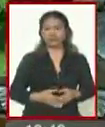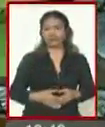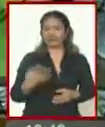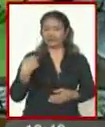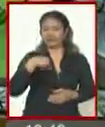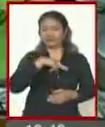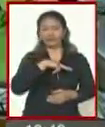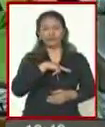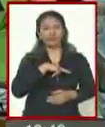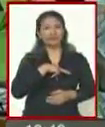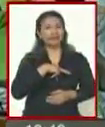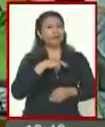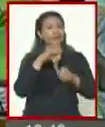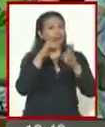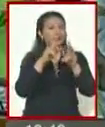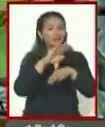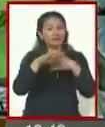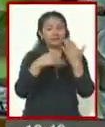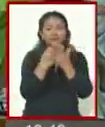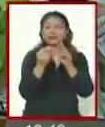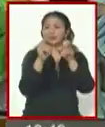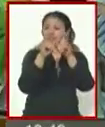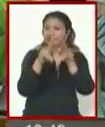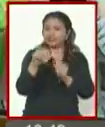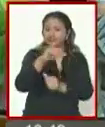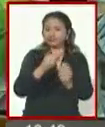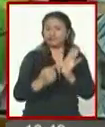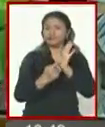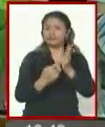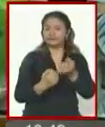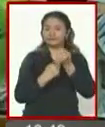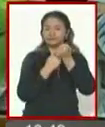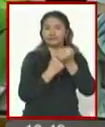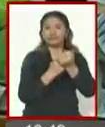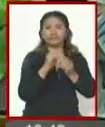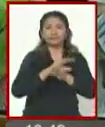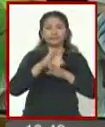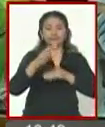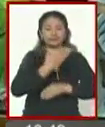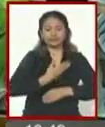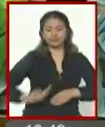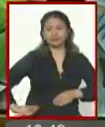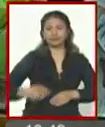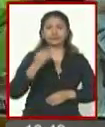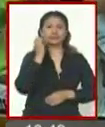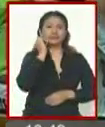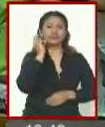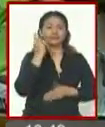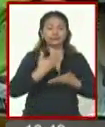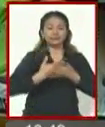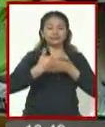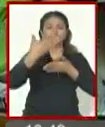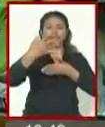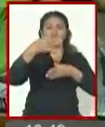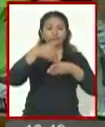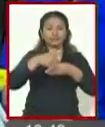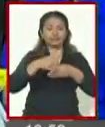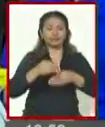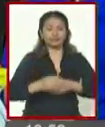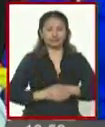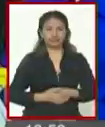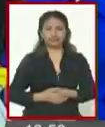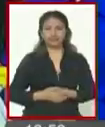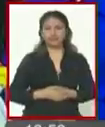Y nosotros, yo, mi persona y aquí todos nuestros compañeros, le brindamos nuestro apoyo absoluto al presidente Evo Morales, Jaime, en las próximas elecciones que